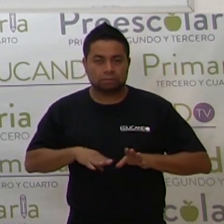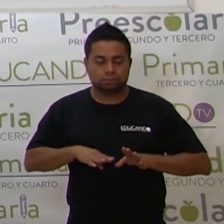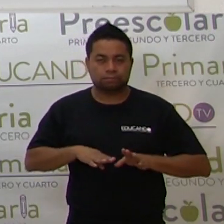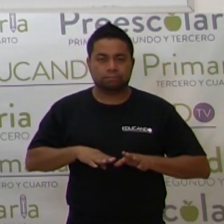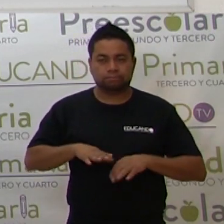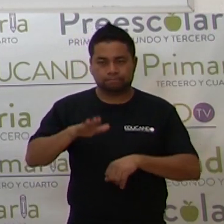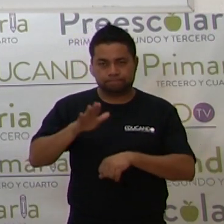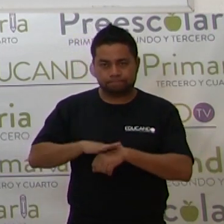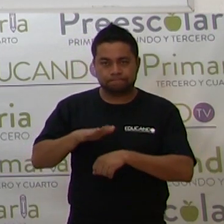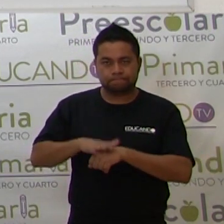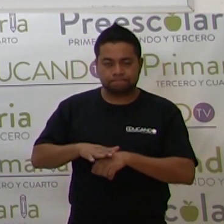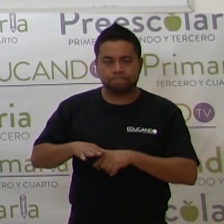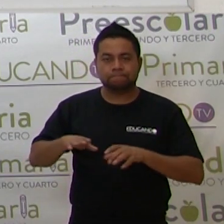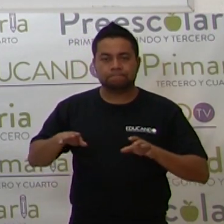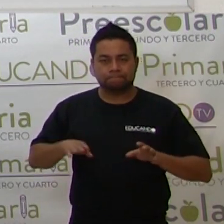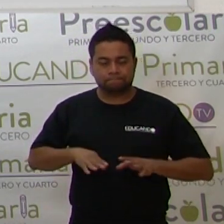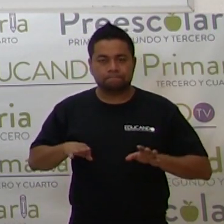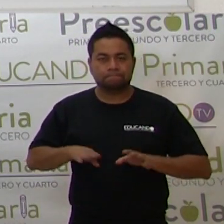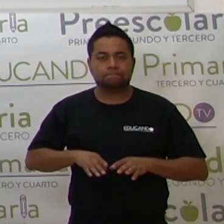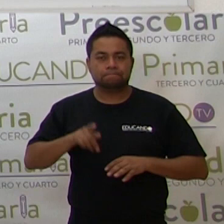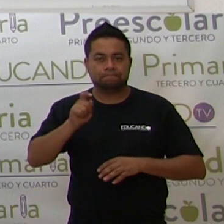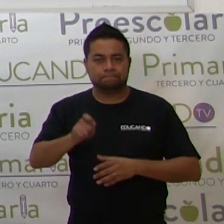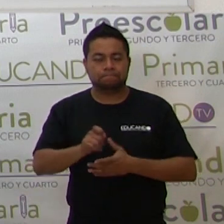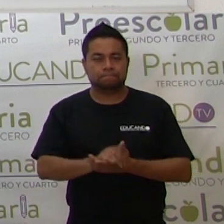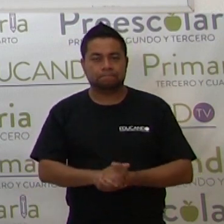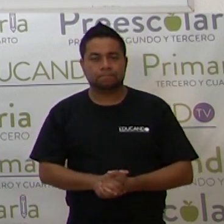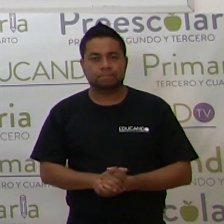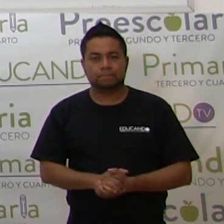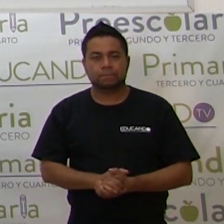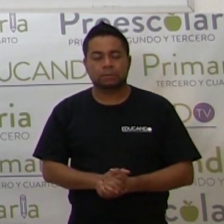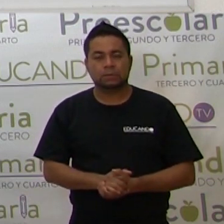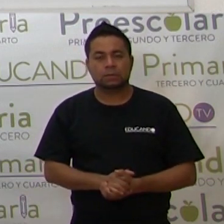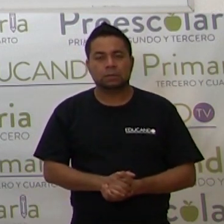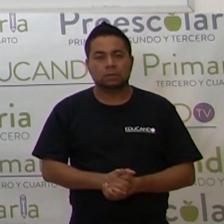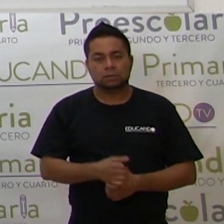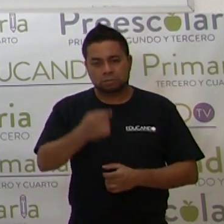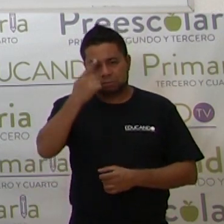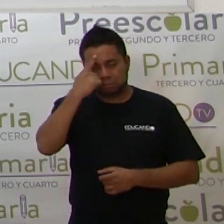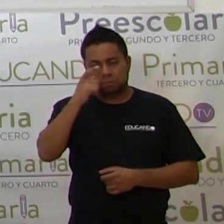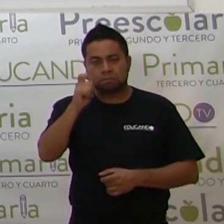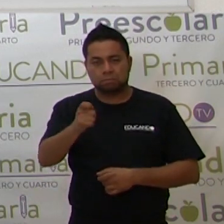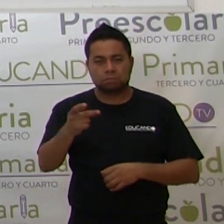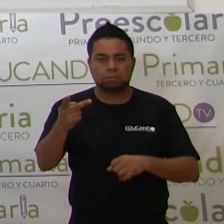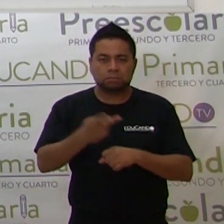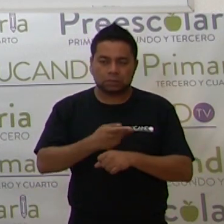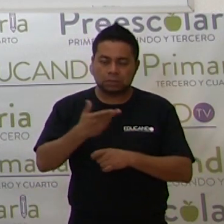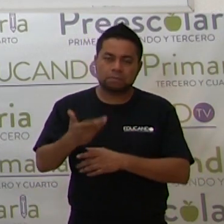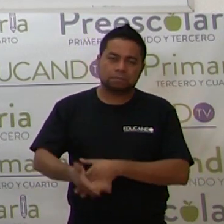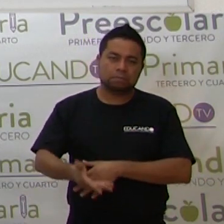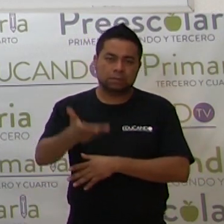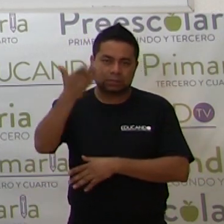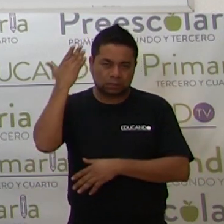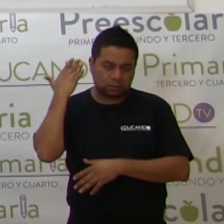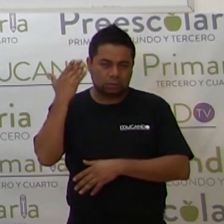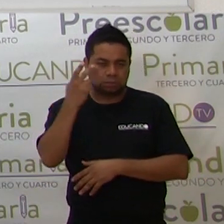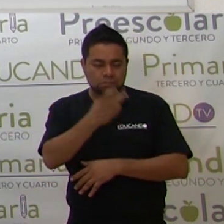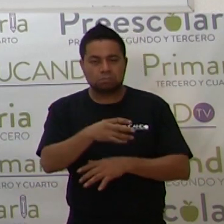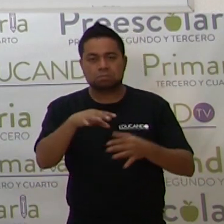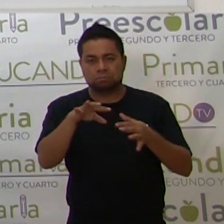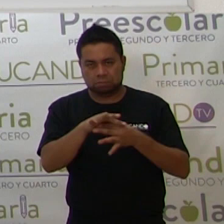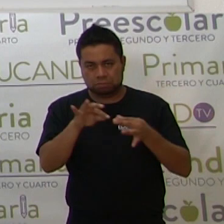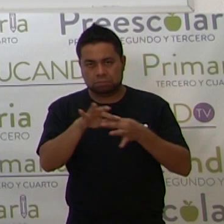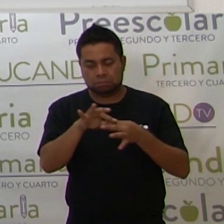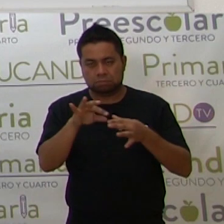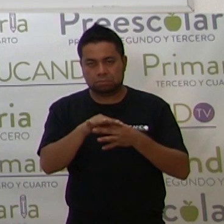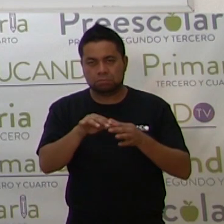atención, una característica de un pasado. Bien, nos está hablando